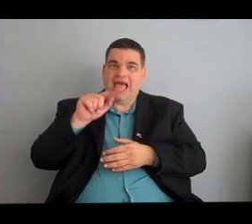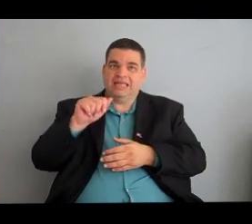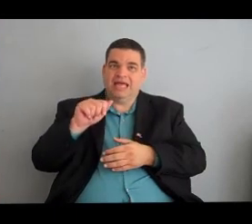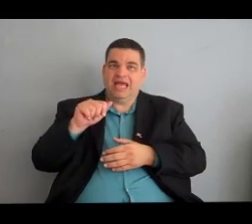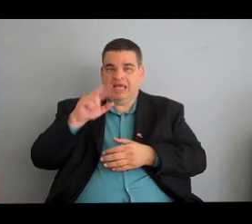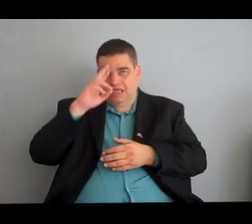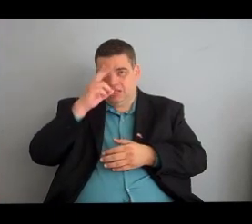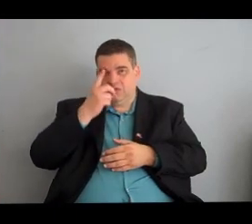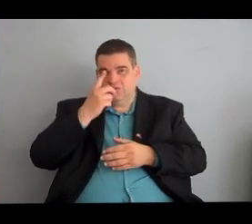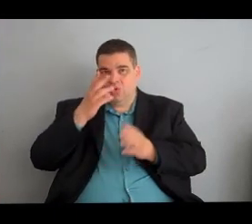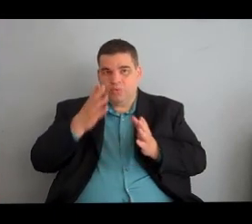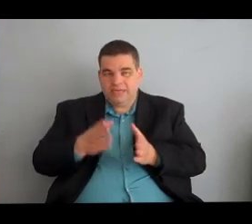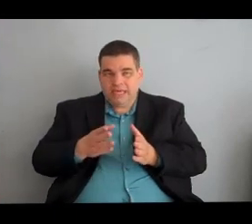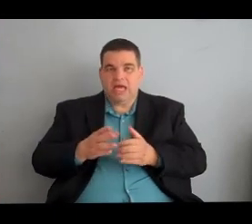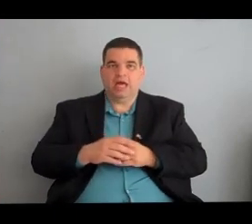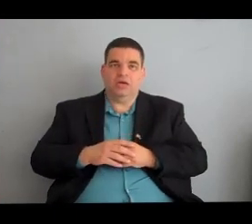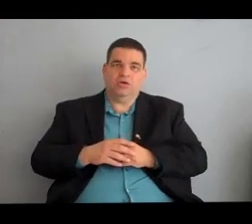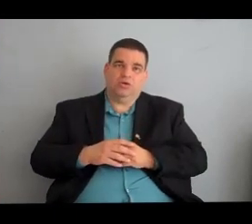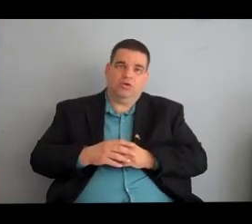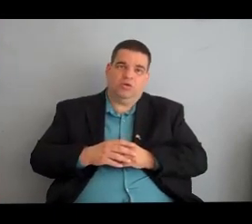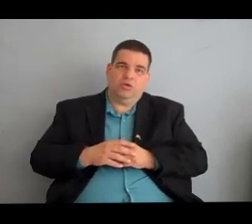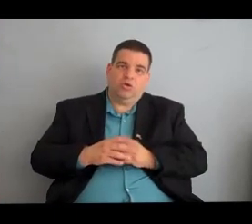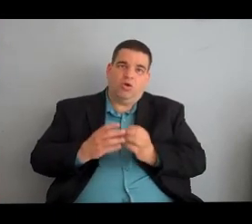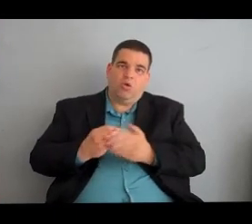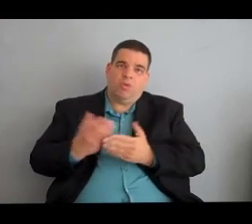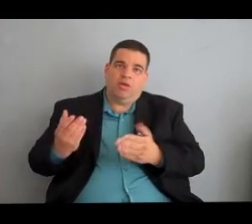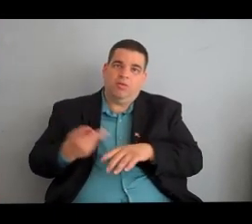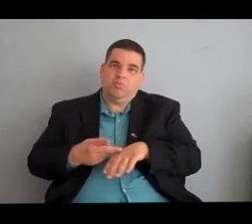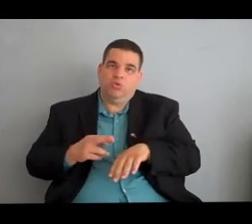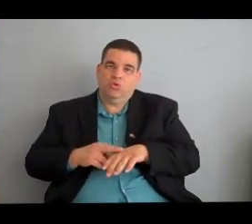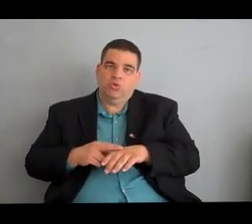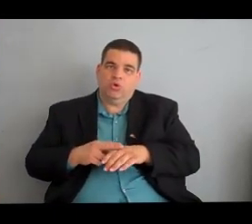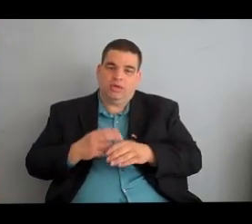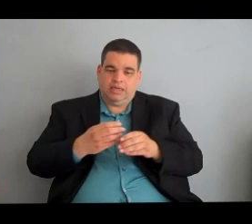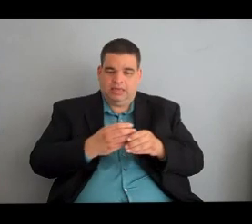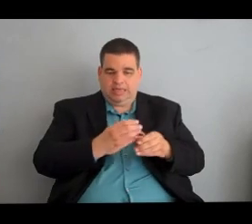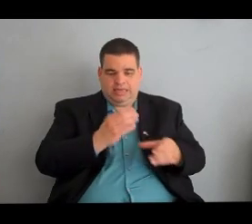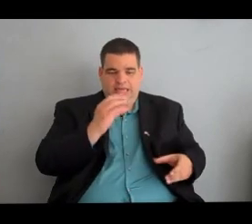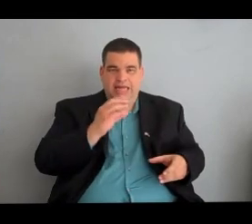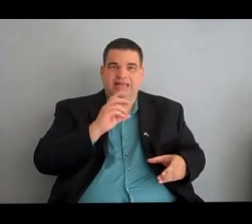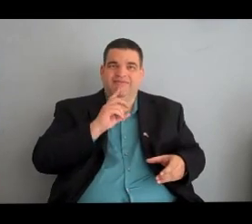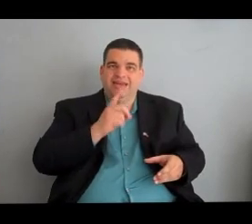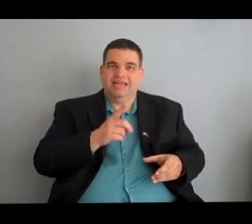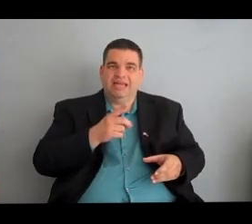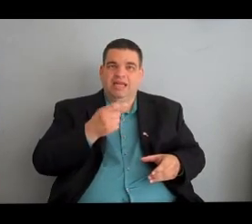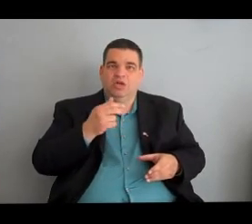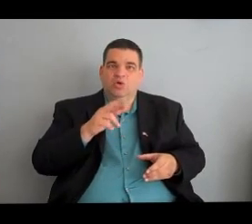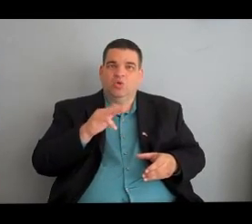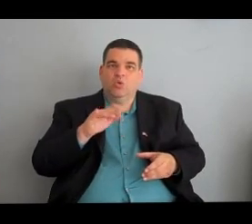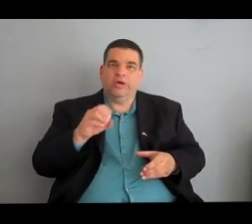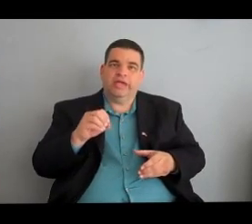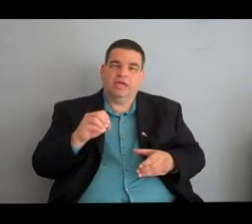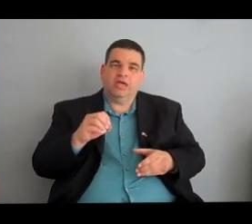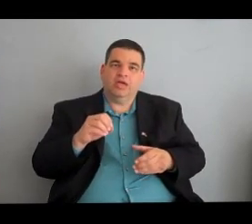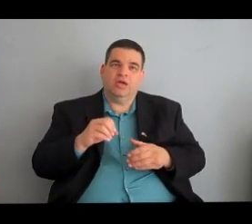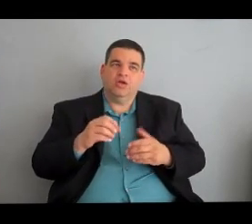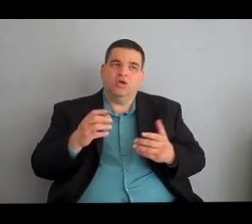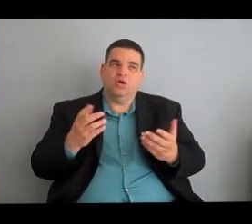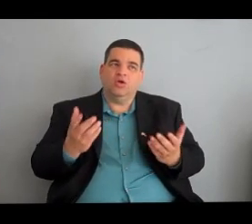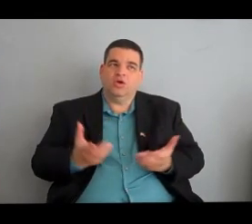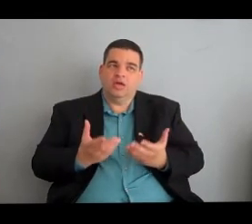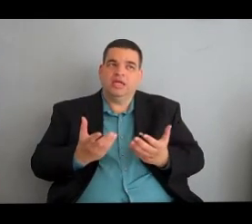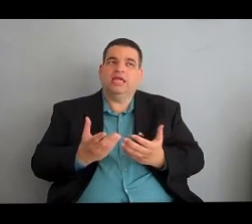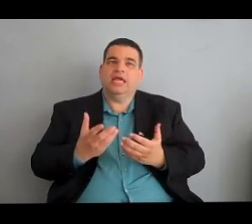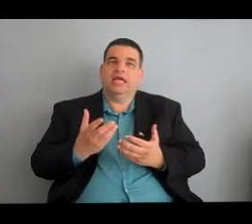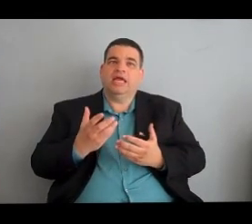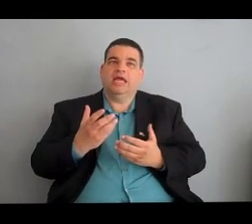lo ha adquirido acá. Pero el instrumento de verdadero es el del güiro, como él. Uh-huh. Y el grupo Palo Criollo es como él dijo,